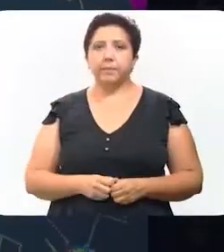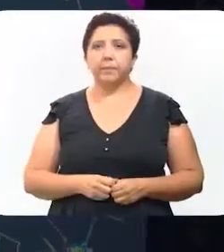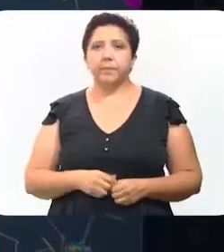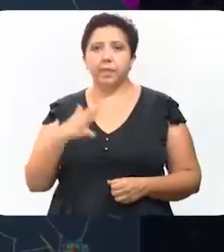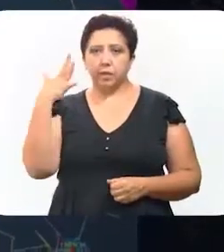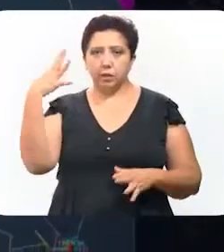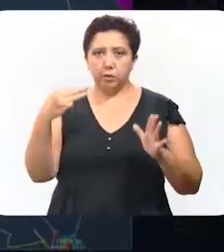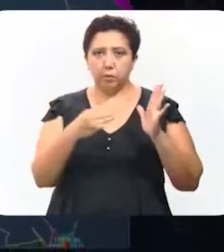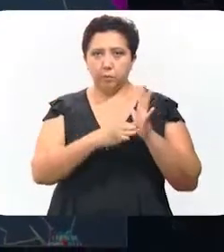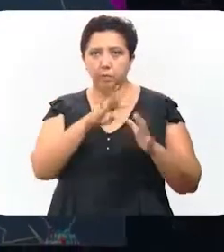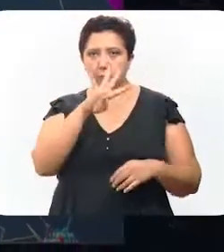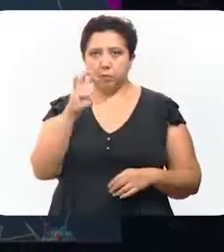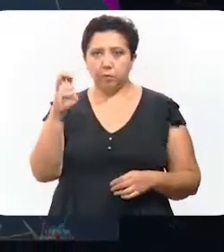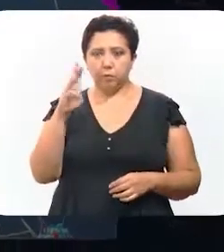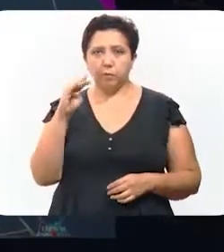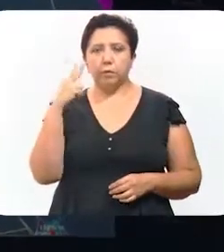en